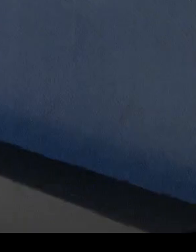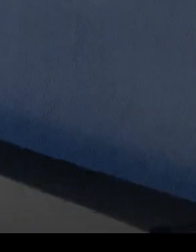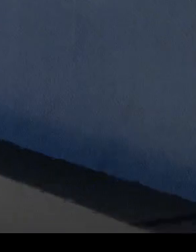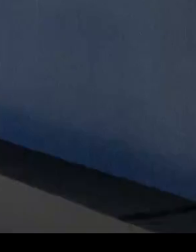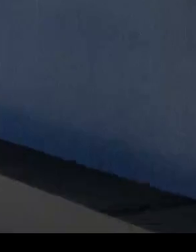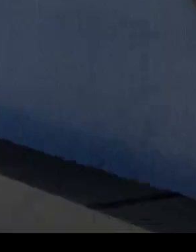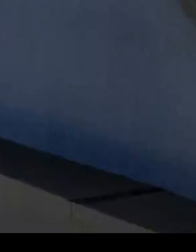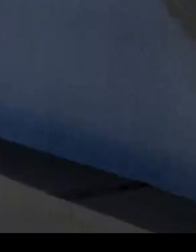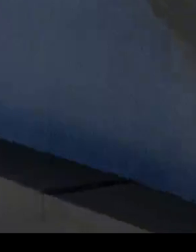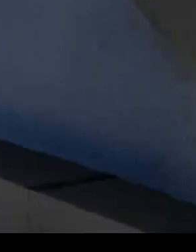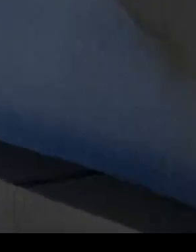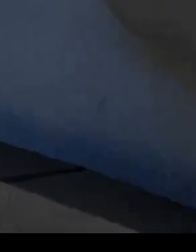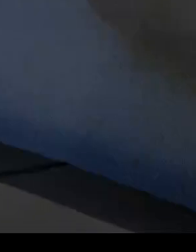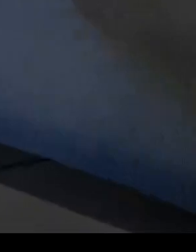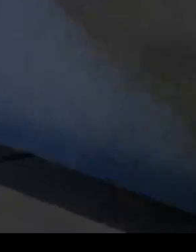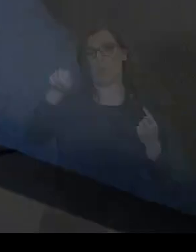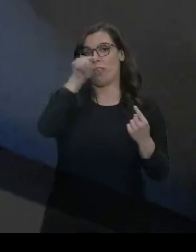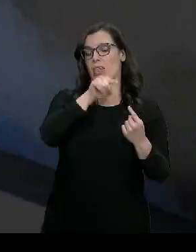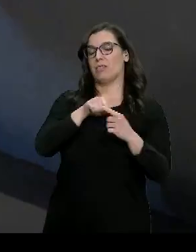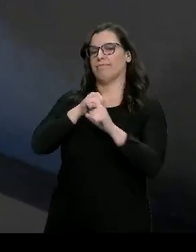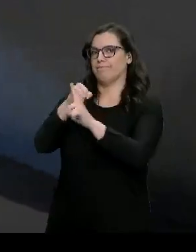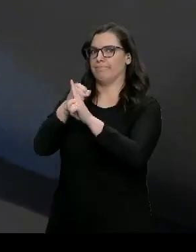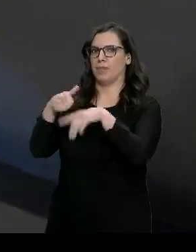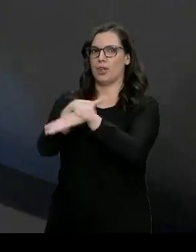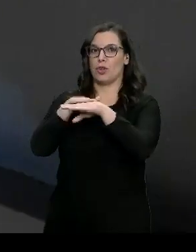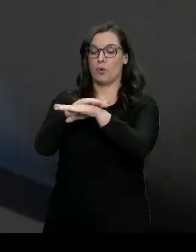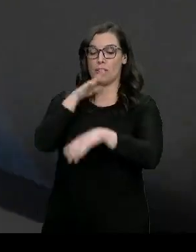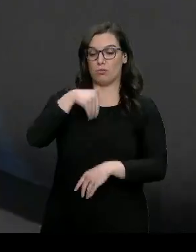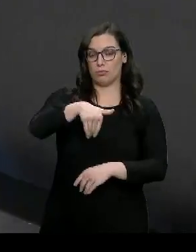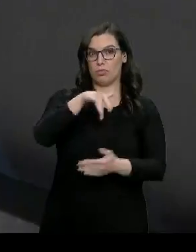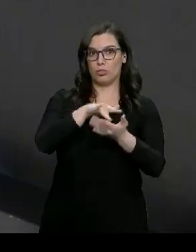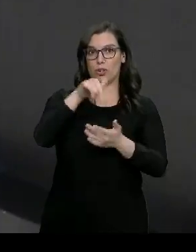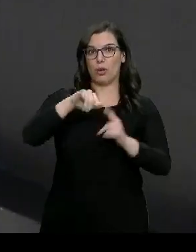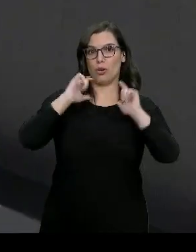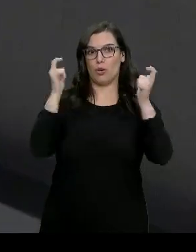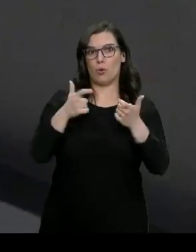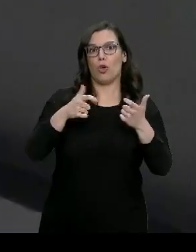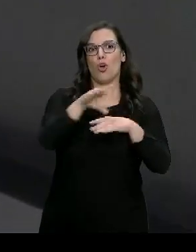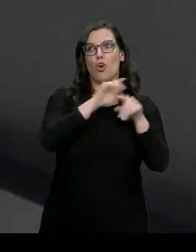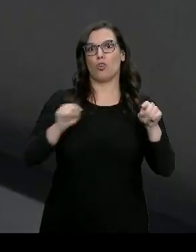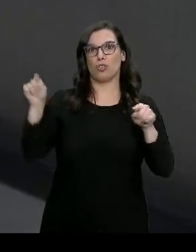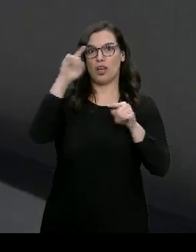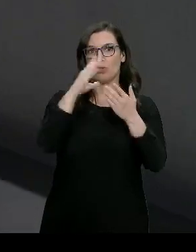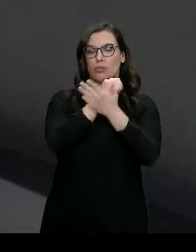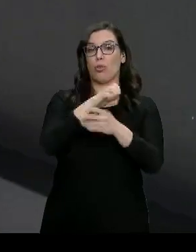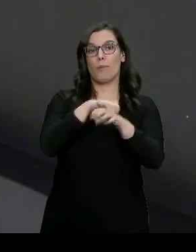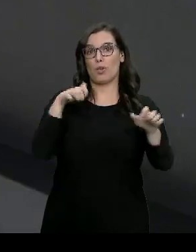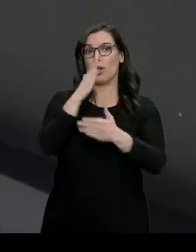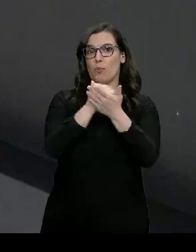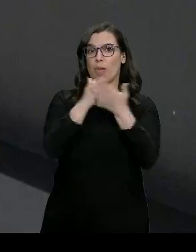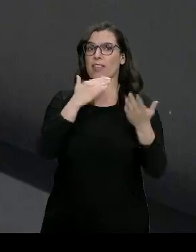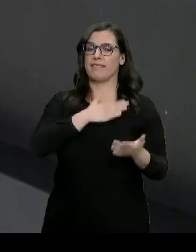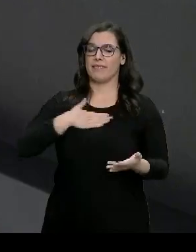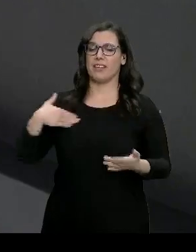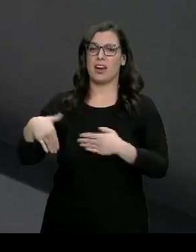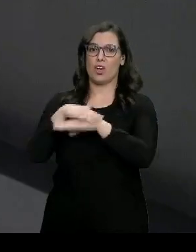Aumenta la presión al Gobierno a solo unas horas para la celebración de la Interterritorial de Salud. La mayoría de las comunidades quieren que se les